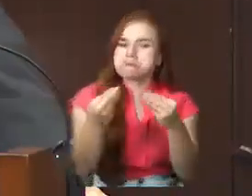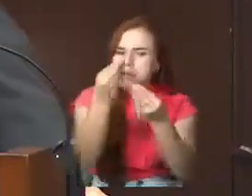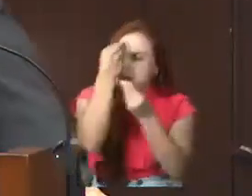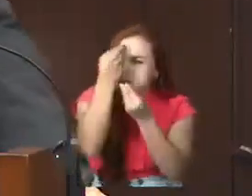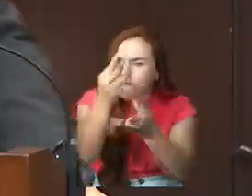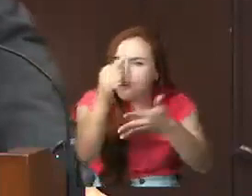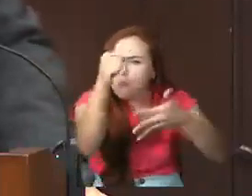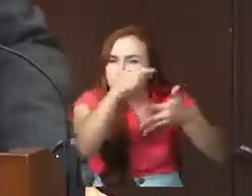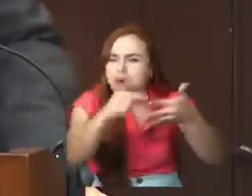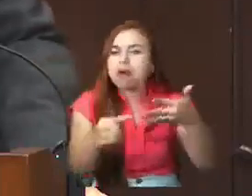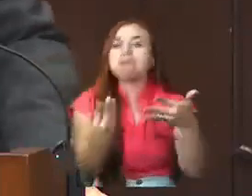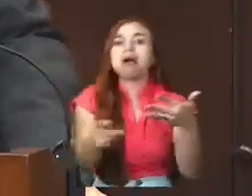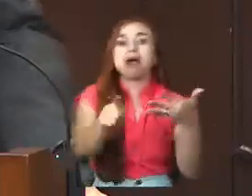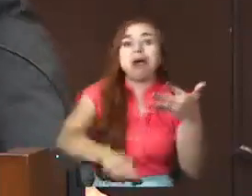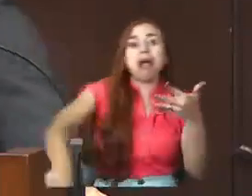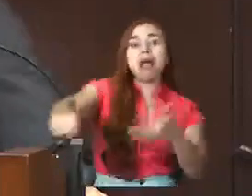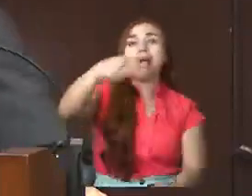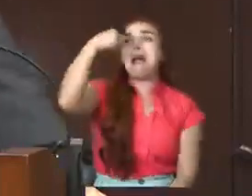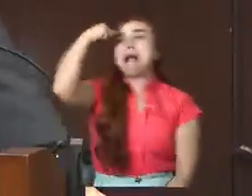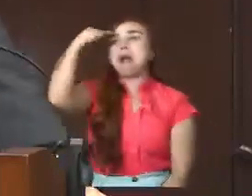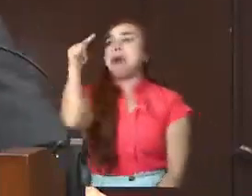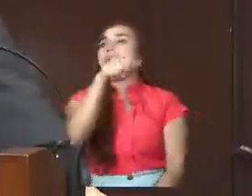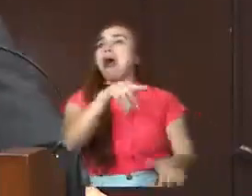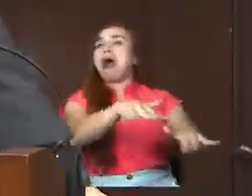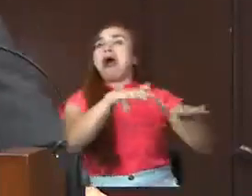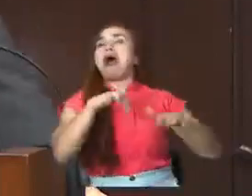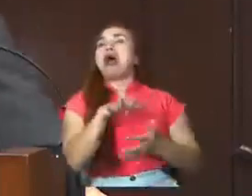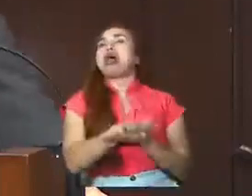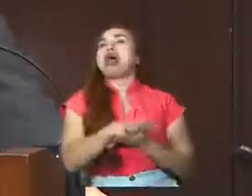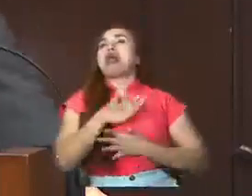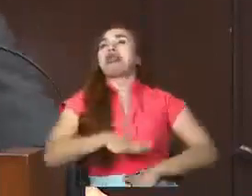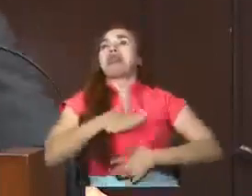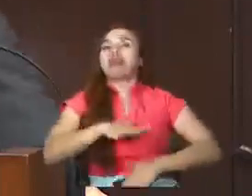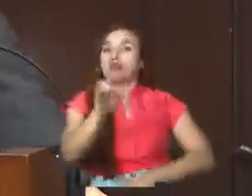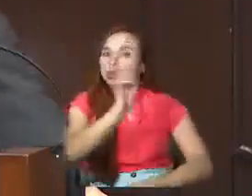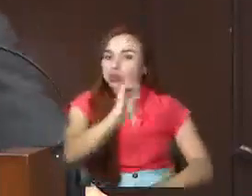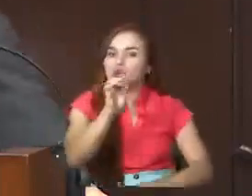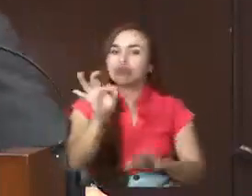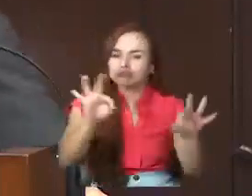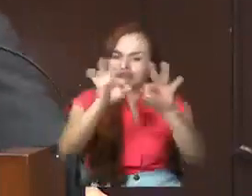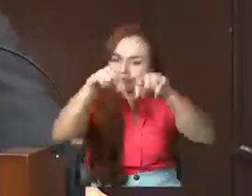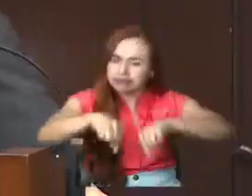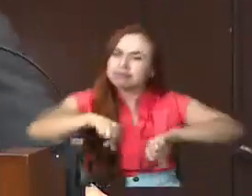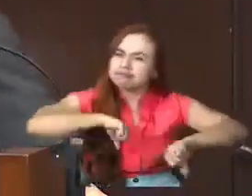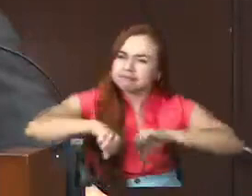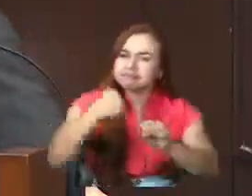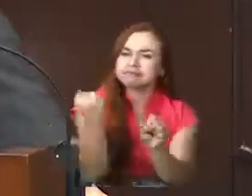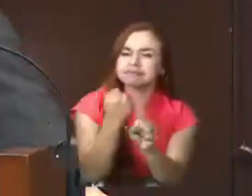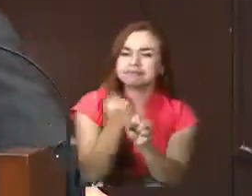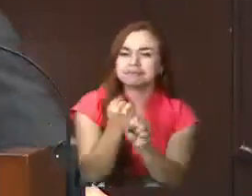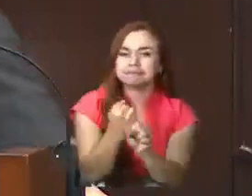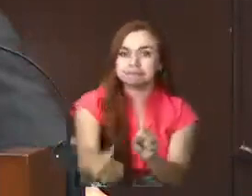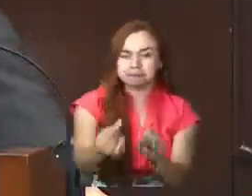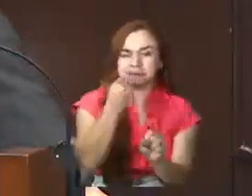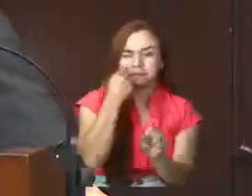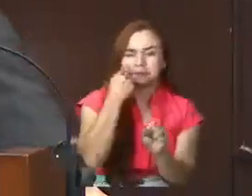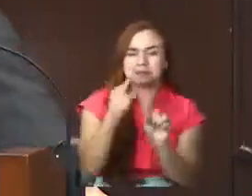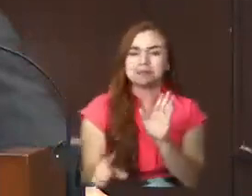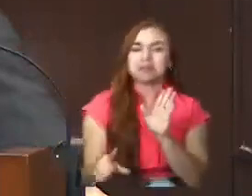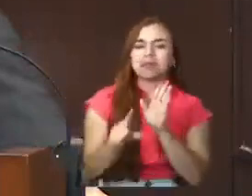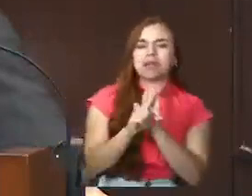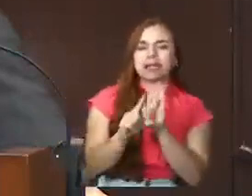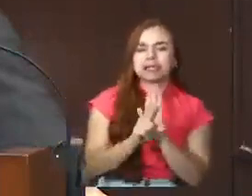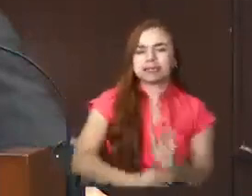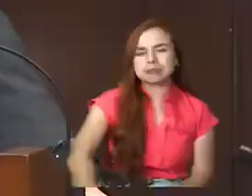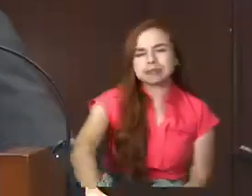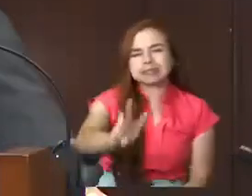algo. Entre las de carácter social, la Ley 346, que establece la